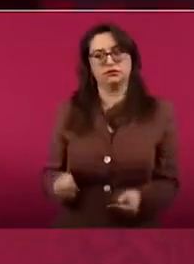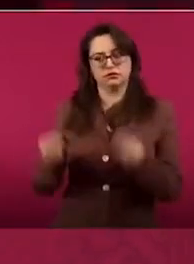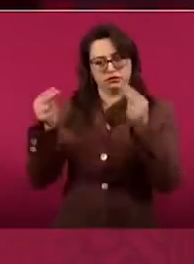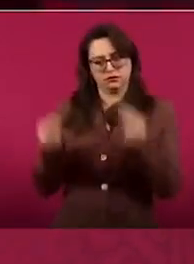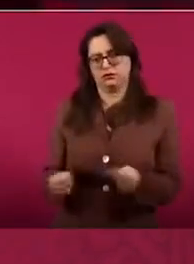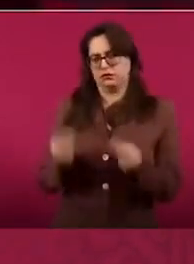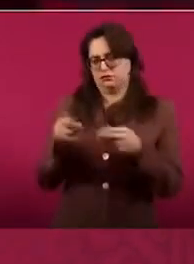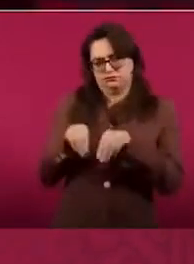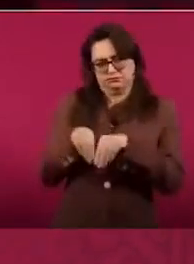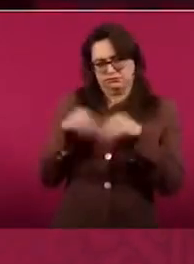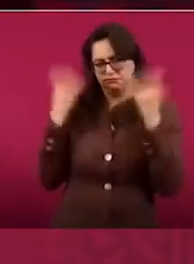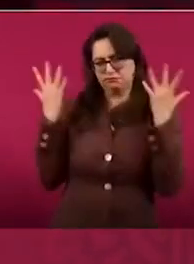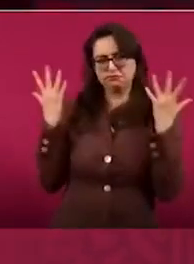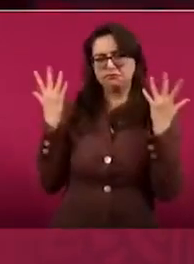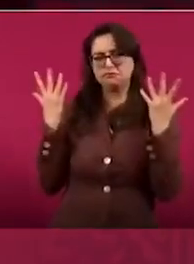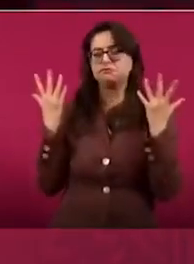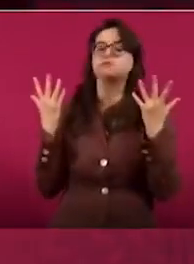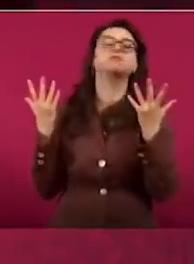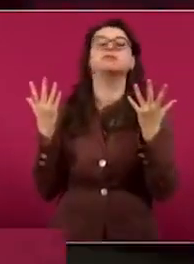lo que